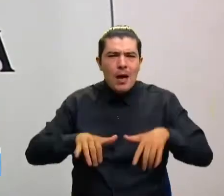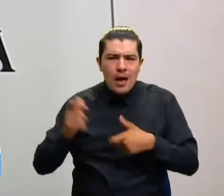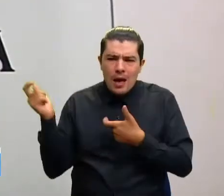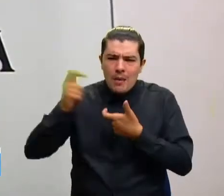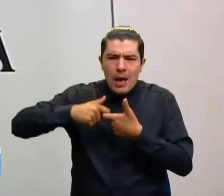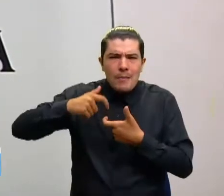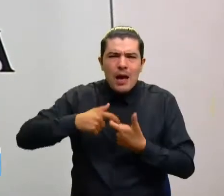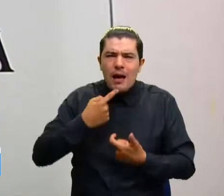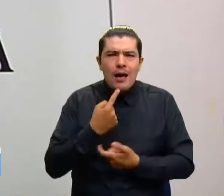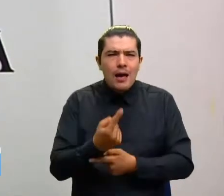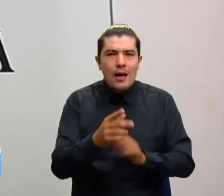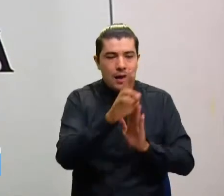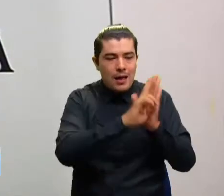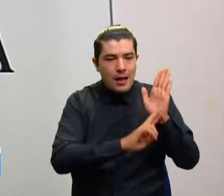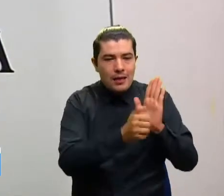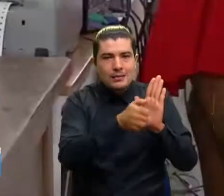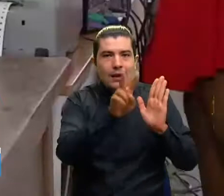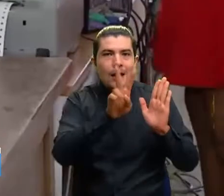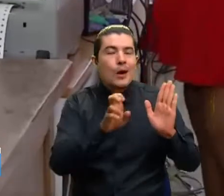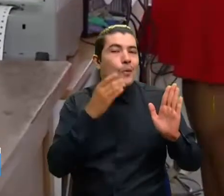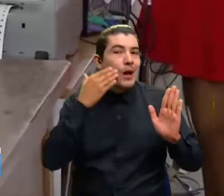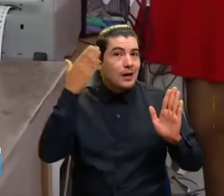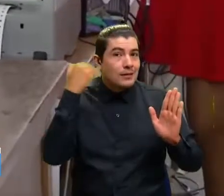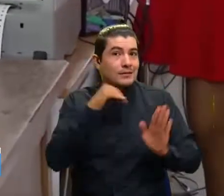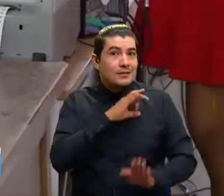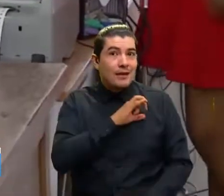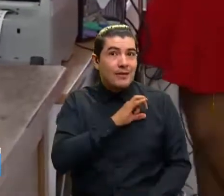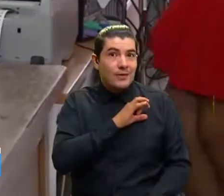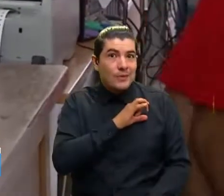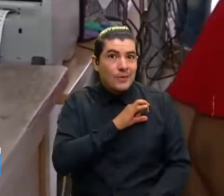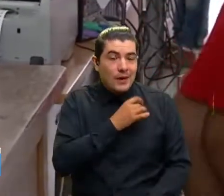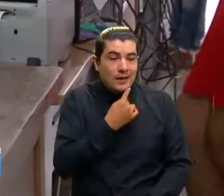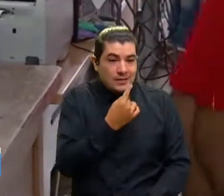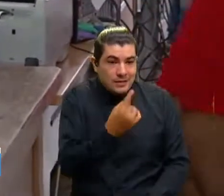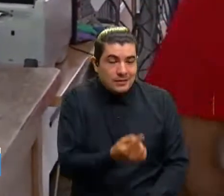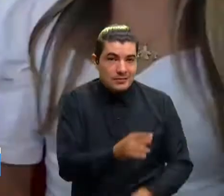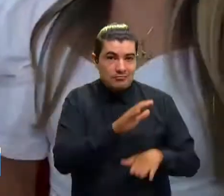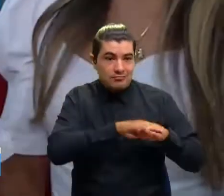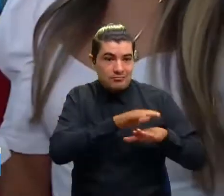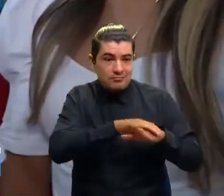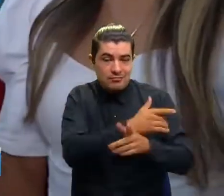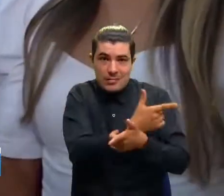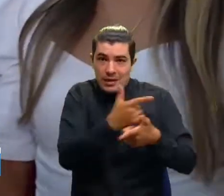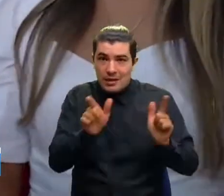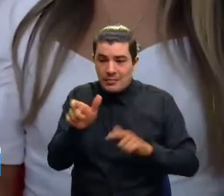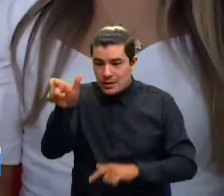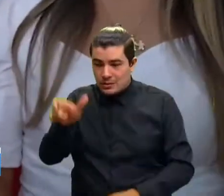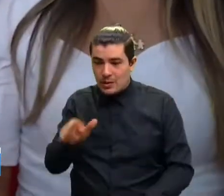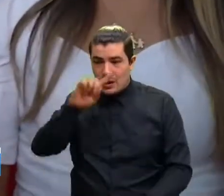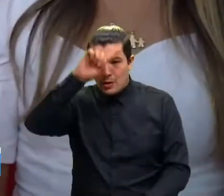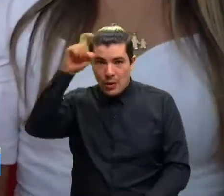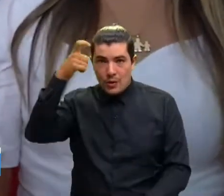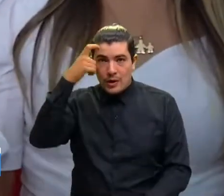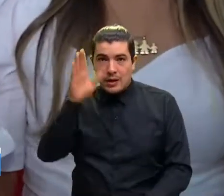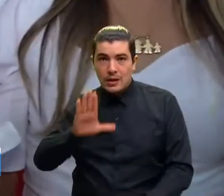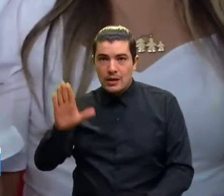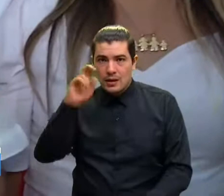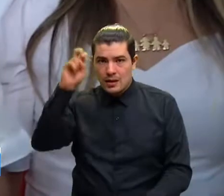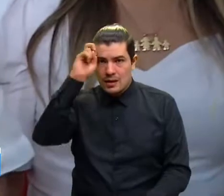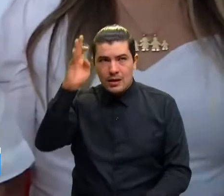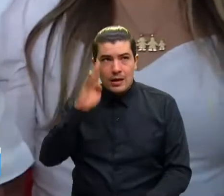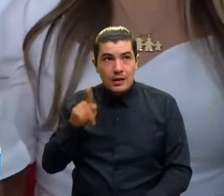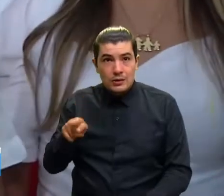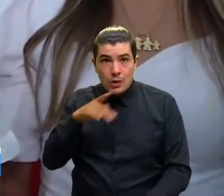número 17 emitida el pasado fin de semana es que le da vía libre para que el gobernador de Norte de Santander, Silvano